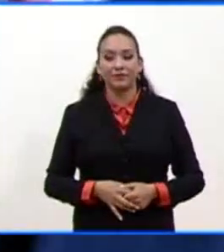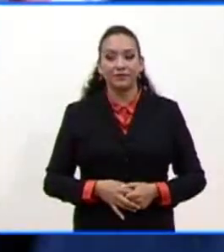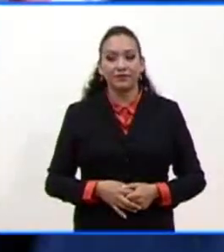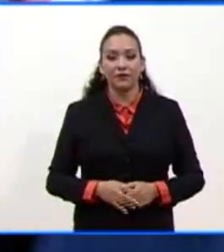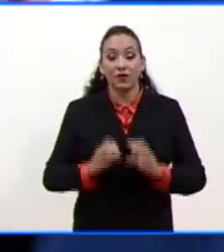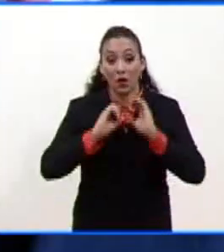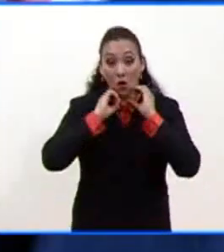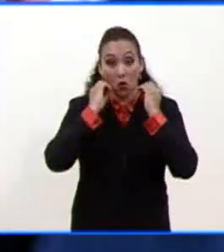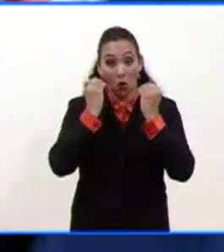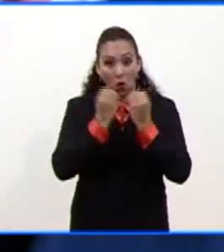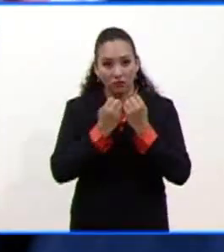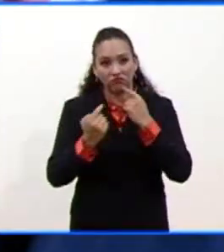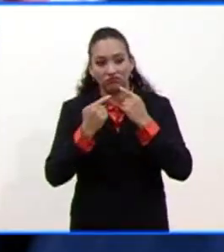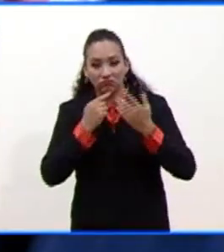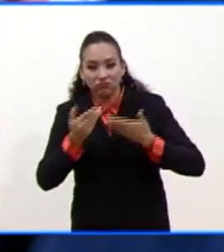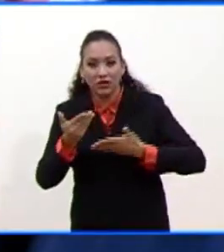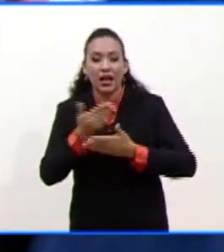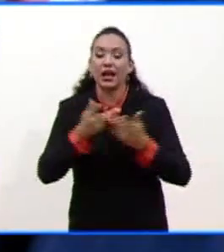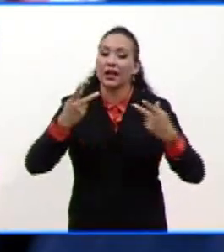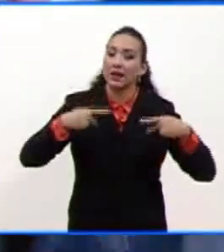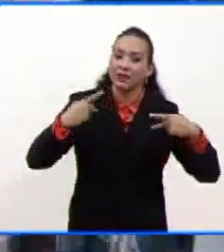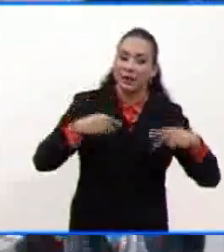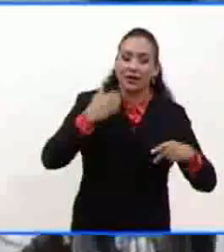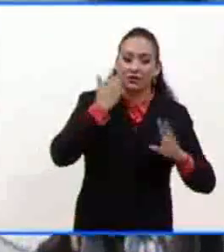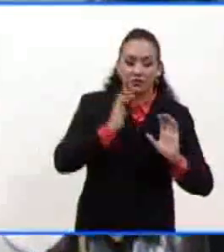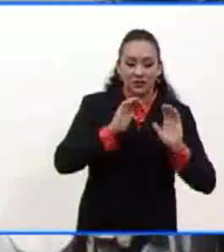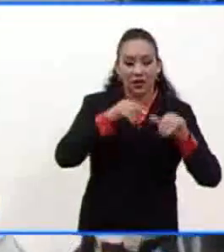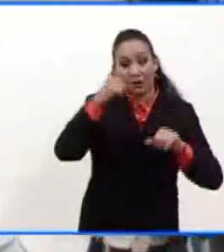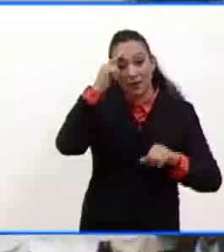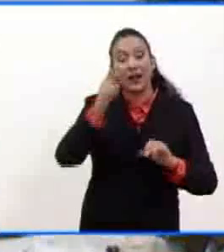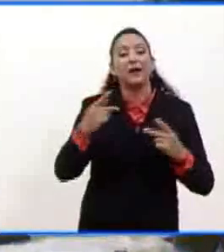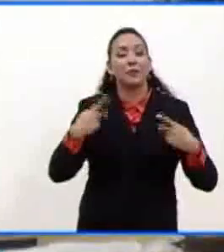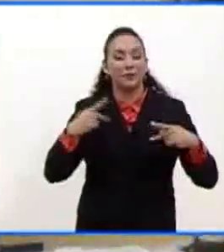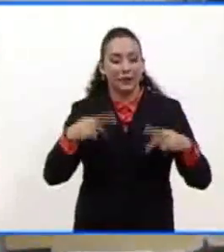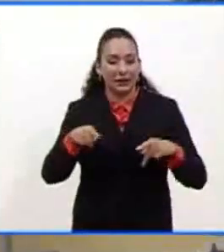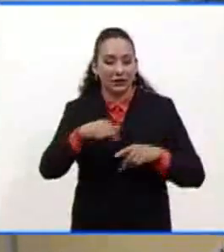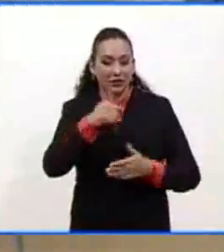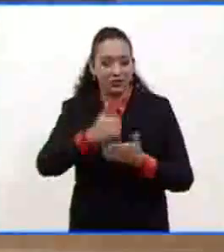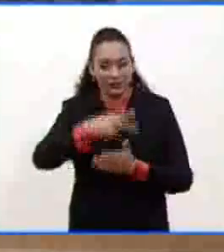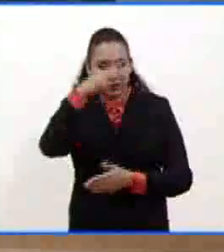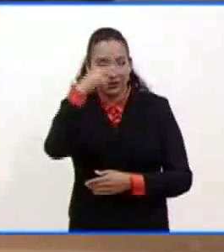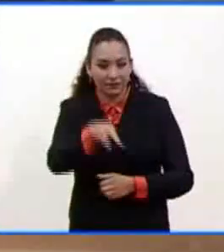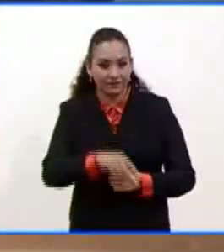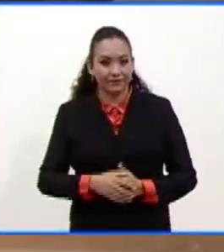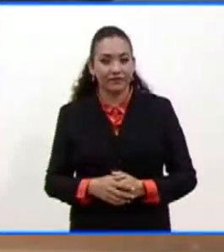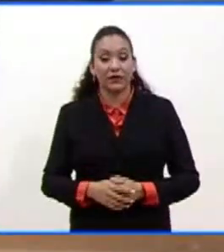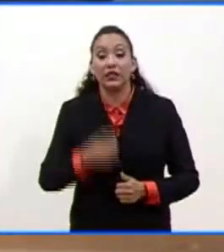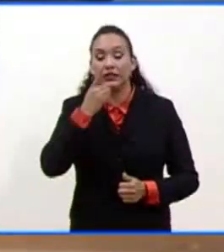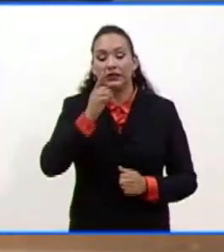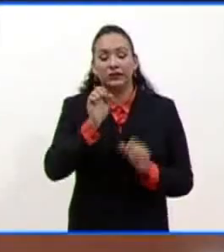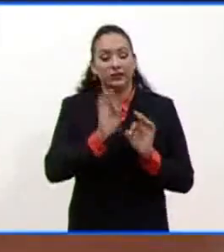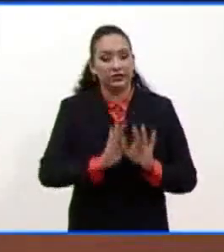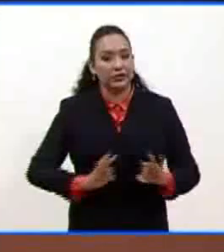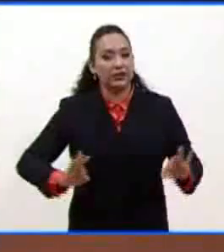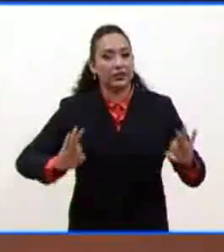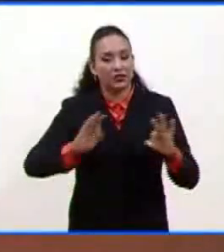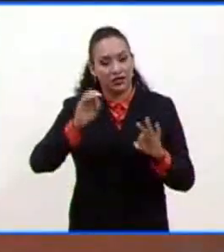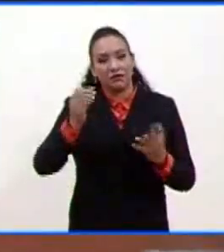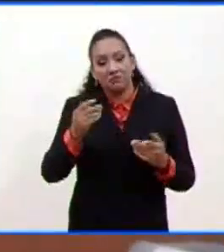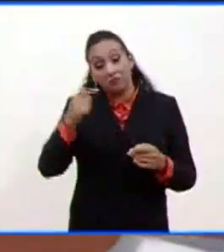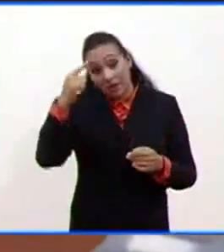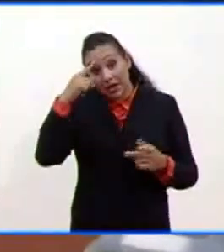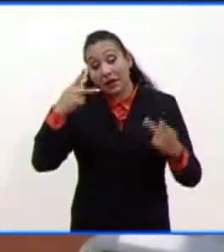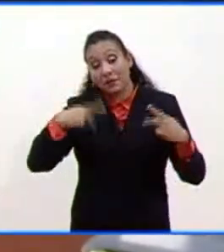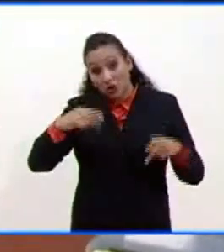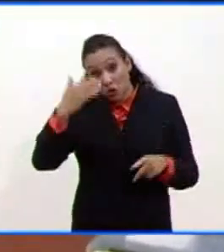La organización de debates entre aspirantes para la elección del Poder Judicial de la Ciudad de México será importante para que la ciudadanía conozca